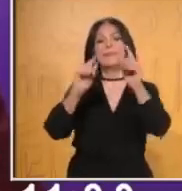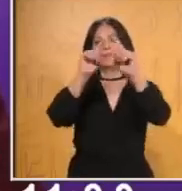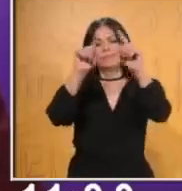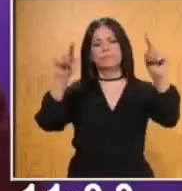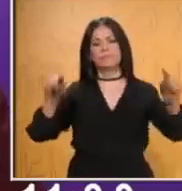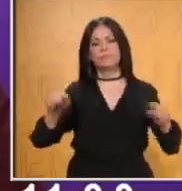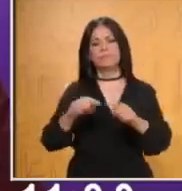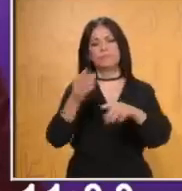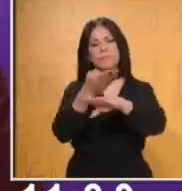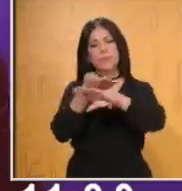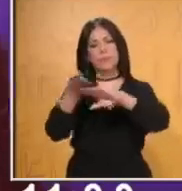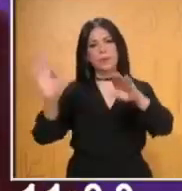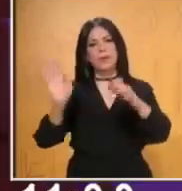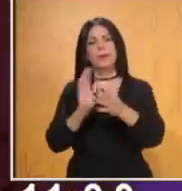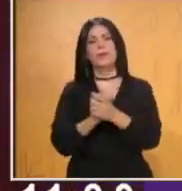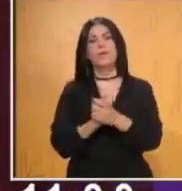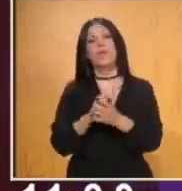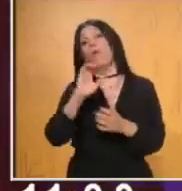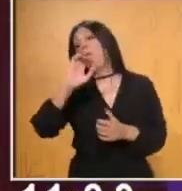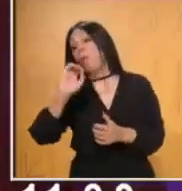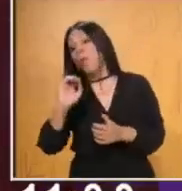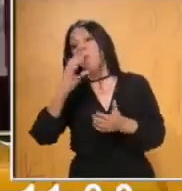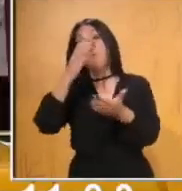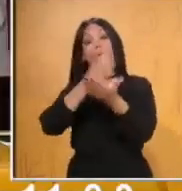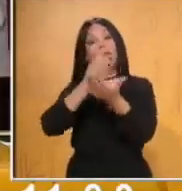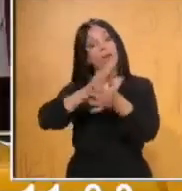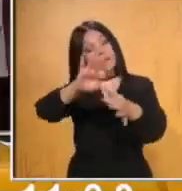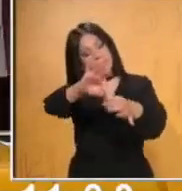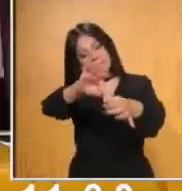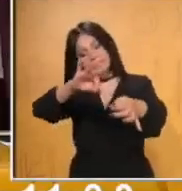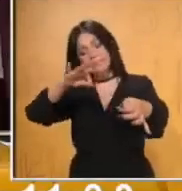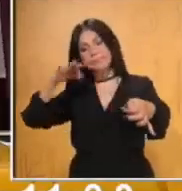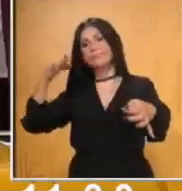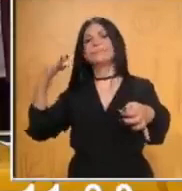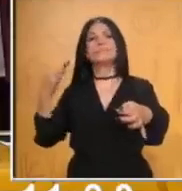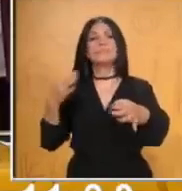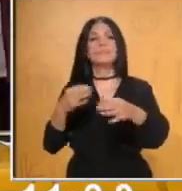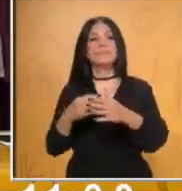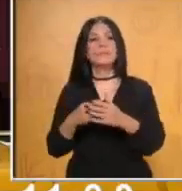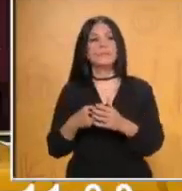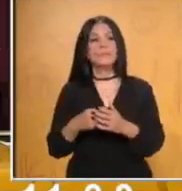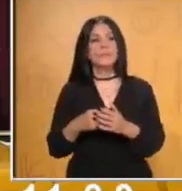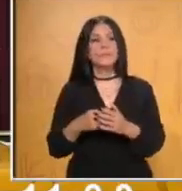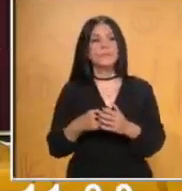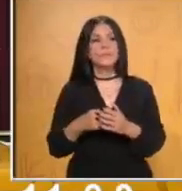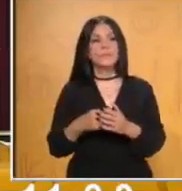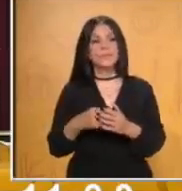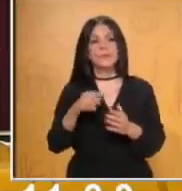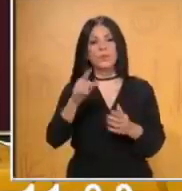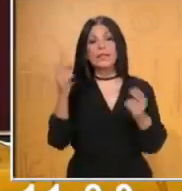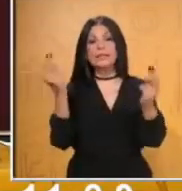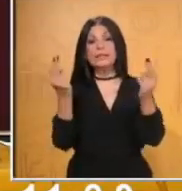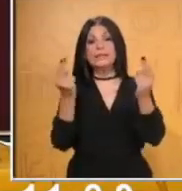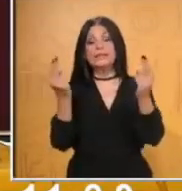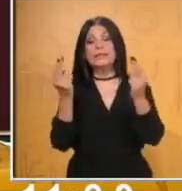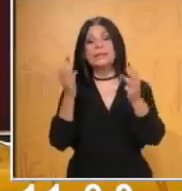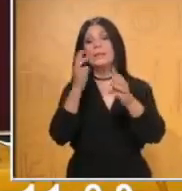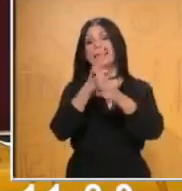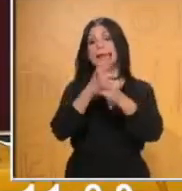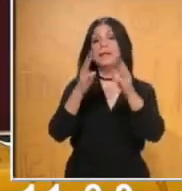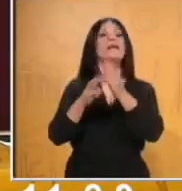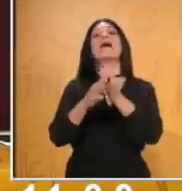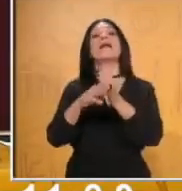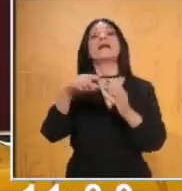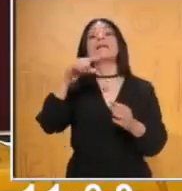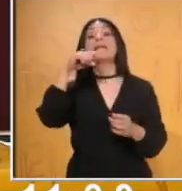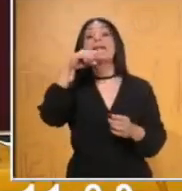ser de libreta, ¿sí? En pantalla van a aparecer, maestra, los materiales, si podemos proyectarlos. Vas a ocupar